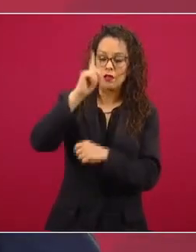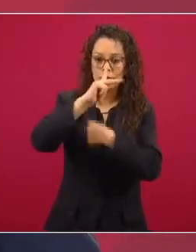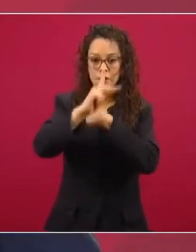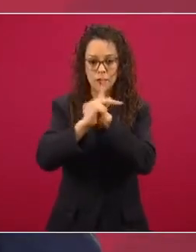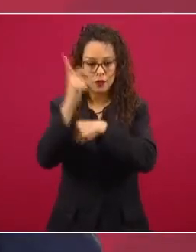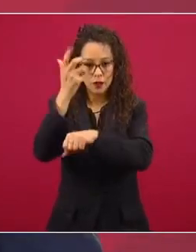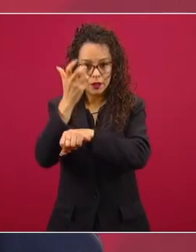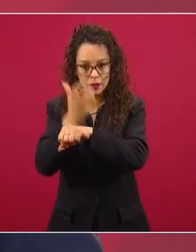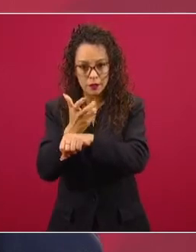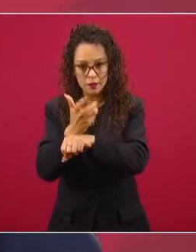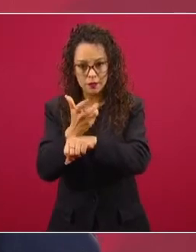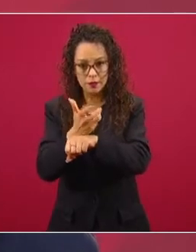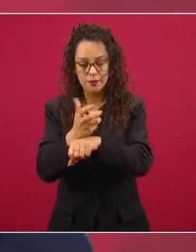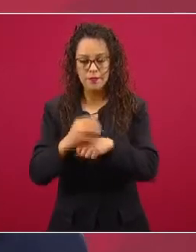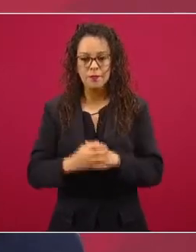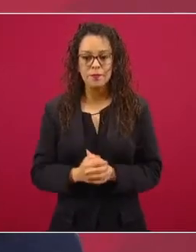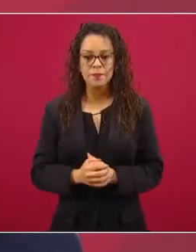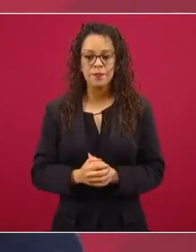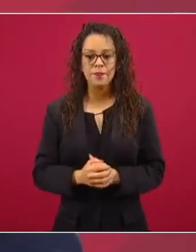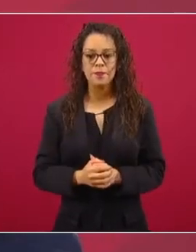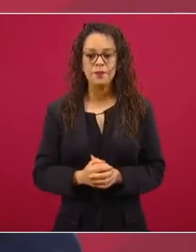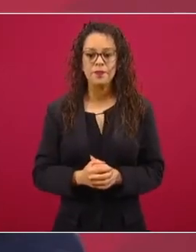Unidos. Ya